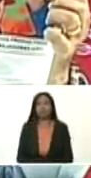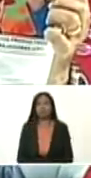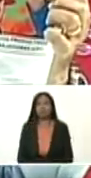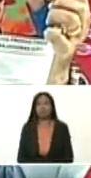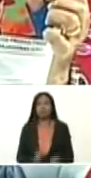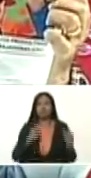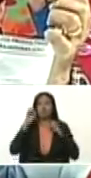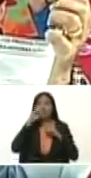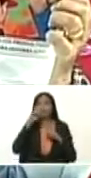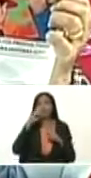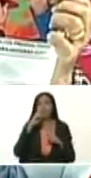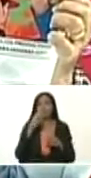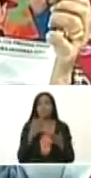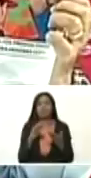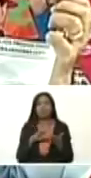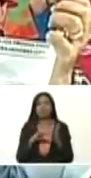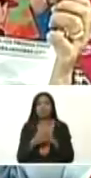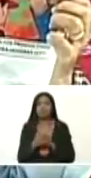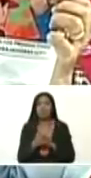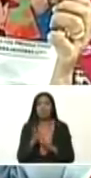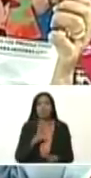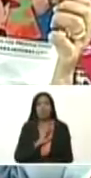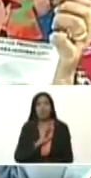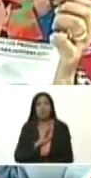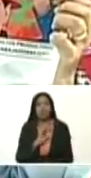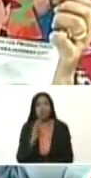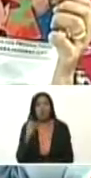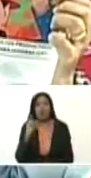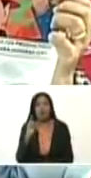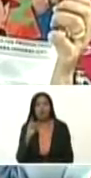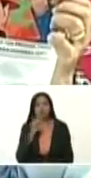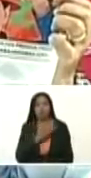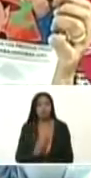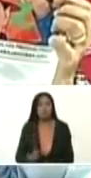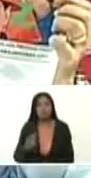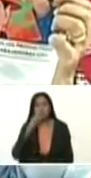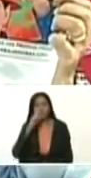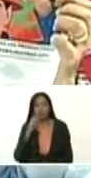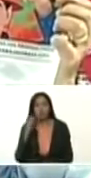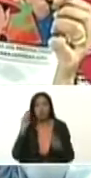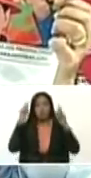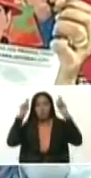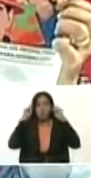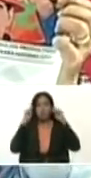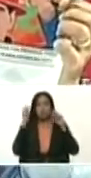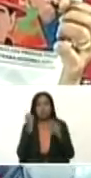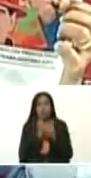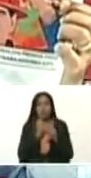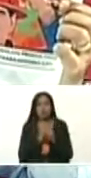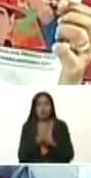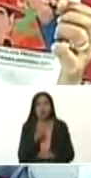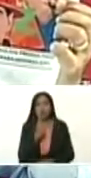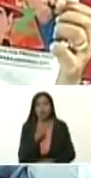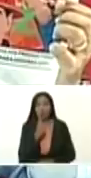Superbigote, ¿qué lleva Superbigote? Superbigote tiene su casco de obrero y rojo además.